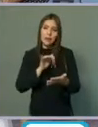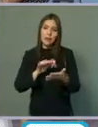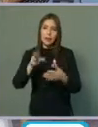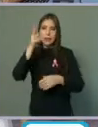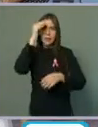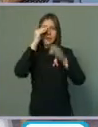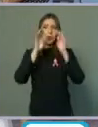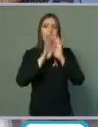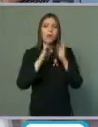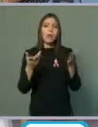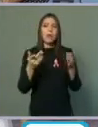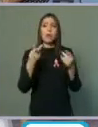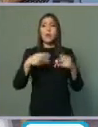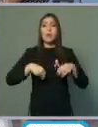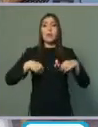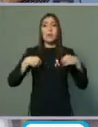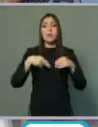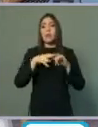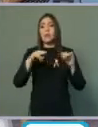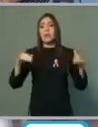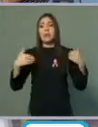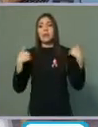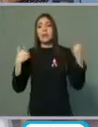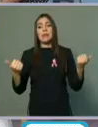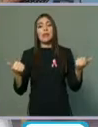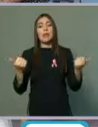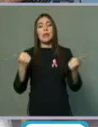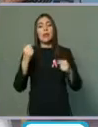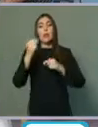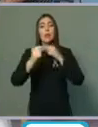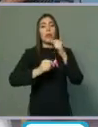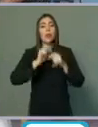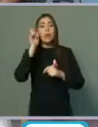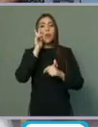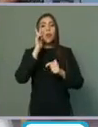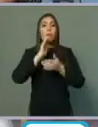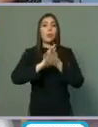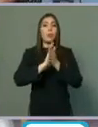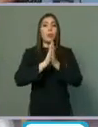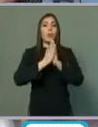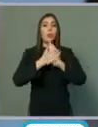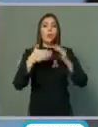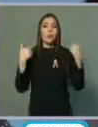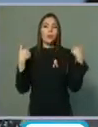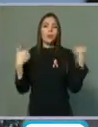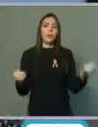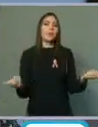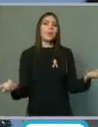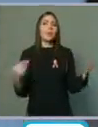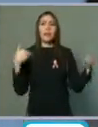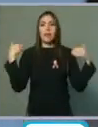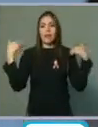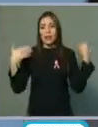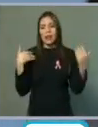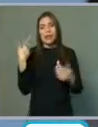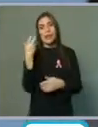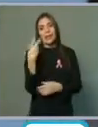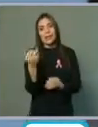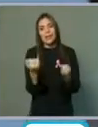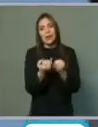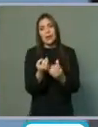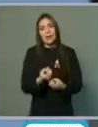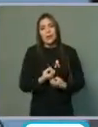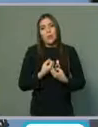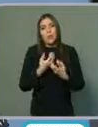poco como la vida. ¿Quién entiende la vida? Pues al 100%. Nadie, todos estamos en nada, esa. La ¿no? vamos entendiendo Pero la sobre la disfrutamos. marcha. Ese es el punto de la poesía.